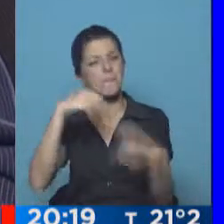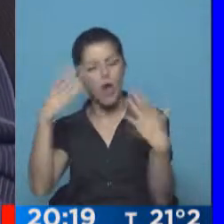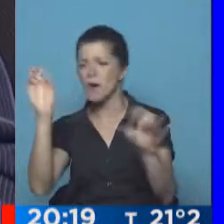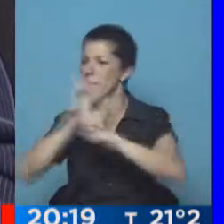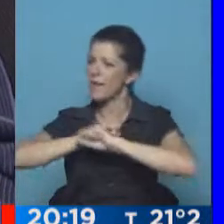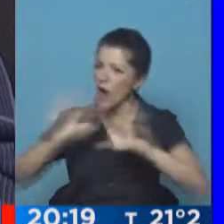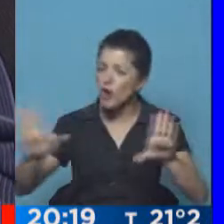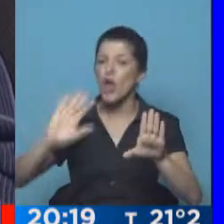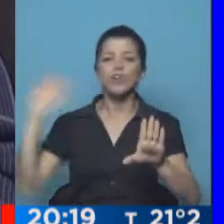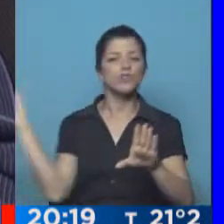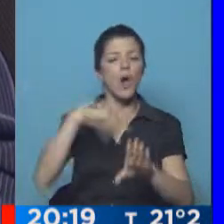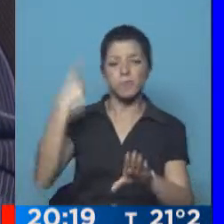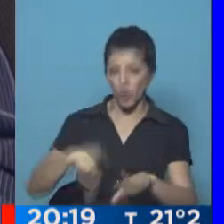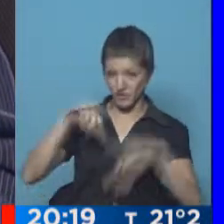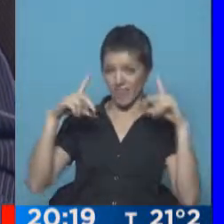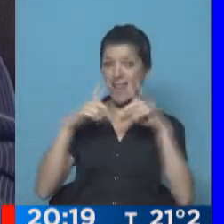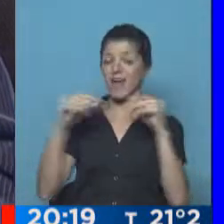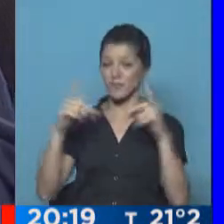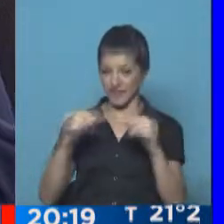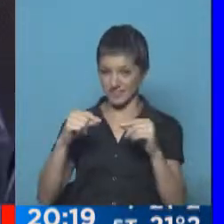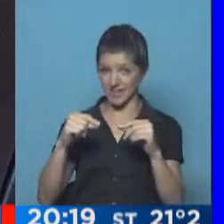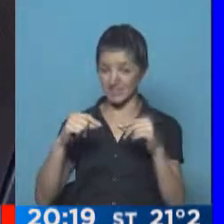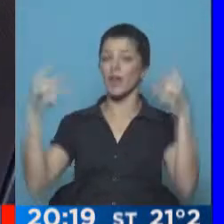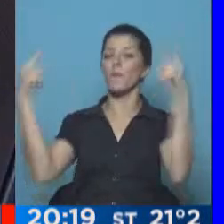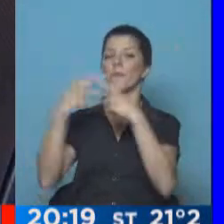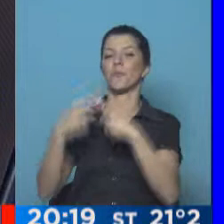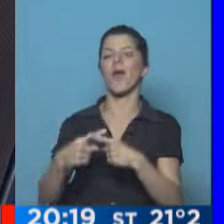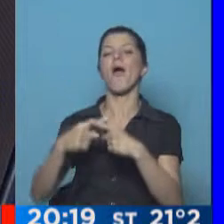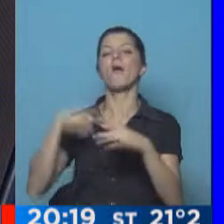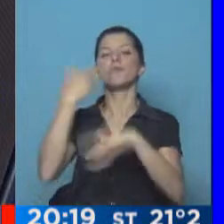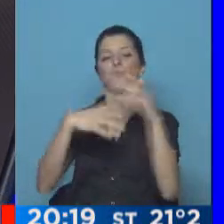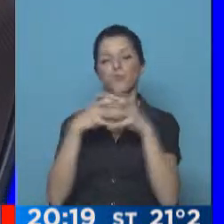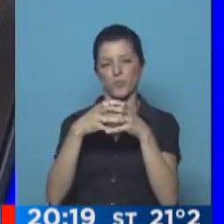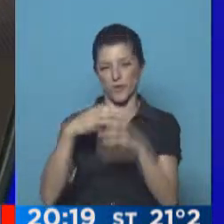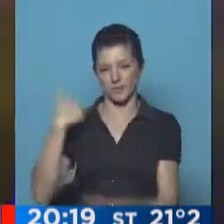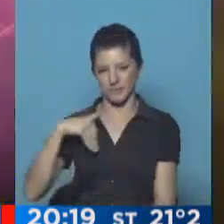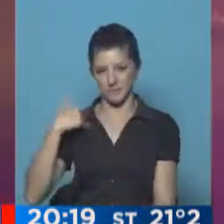peor, lo que tuvo esta fecha de los clásicos en el fútbol argentino.